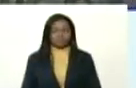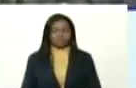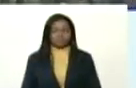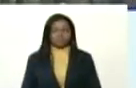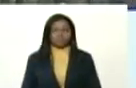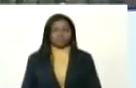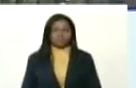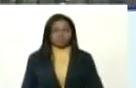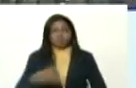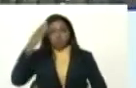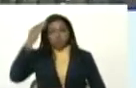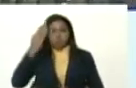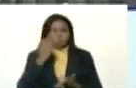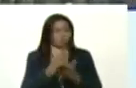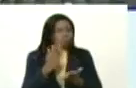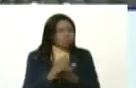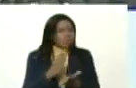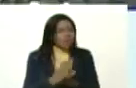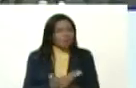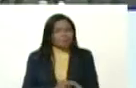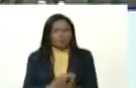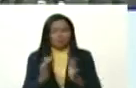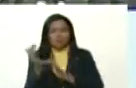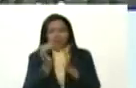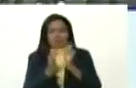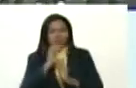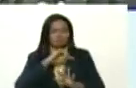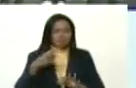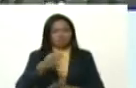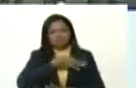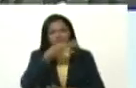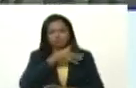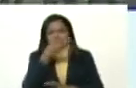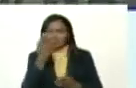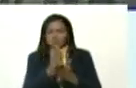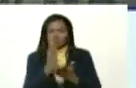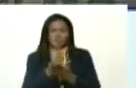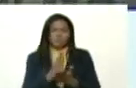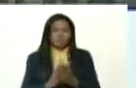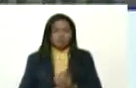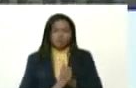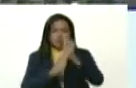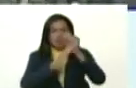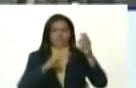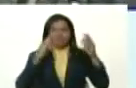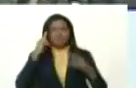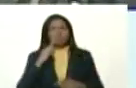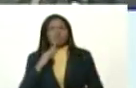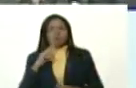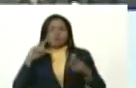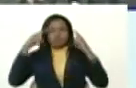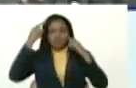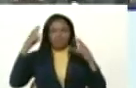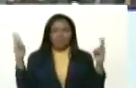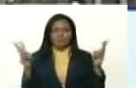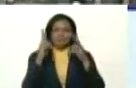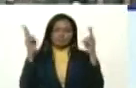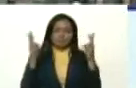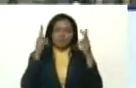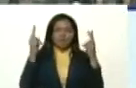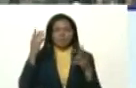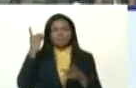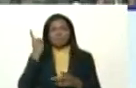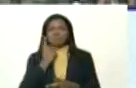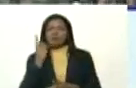Con Dios siempre, con Cristo nuestro Señor, con el legado de Bolívar y de Chávez, venceremos, Darío,